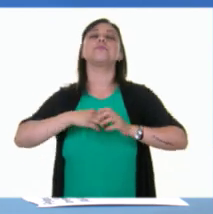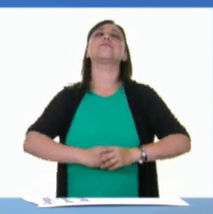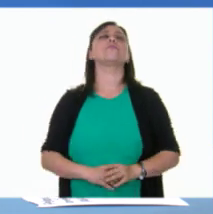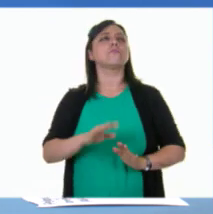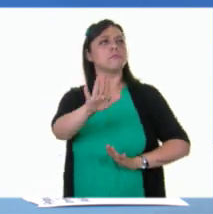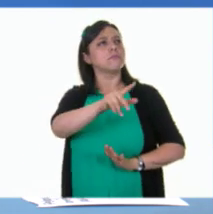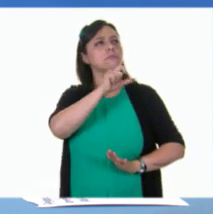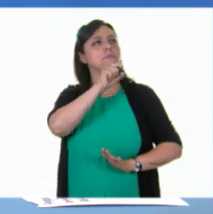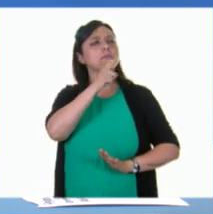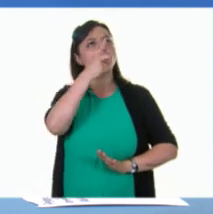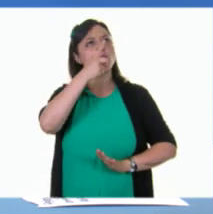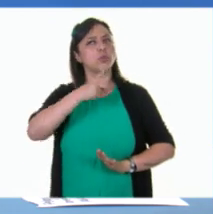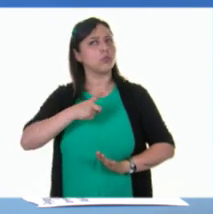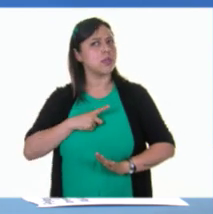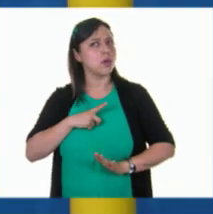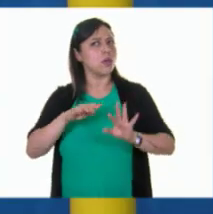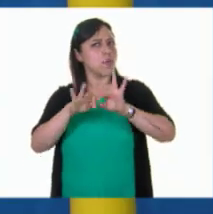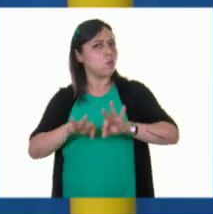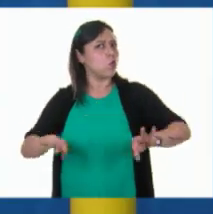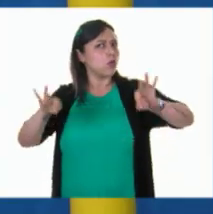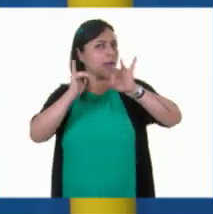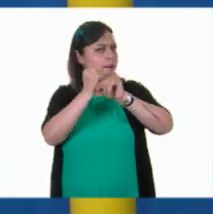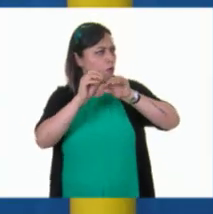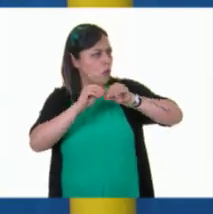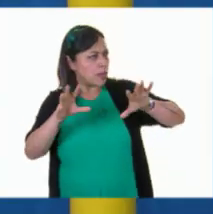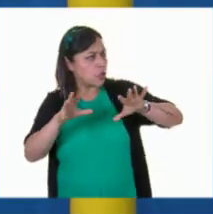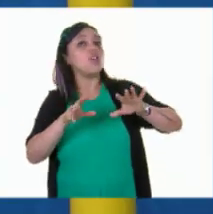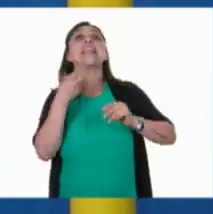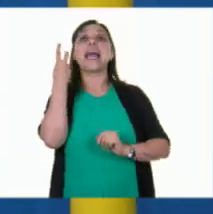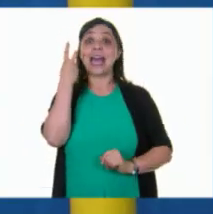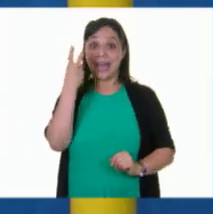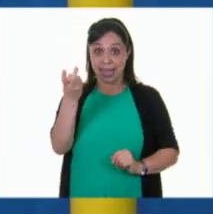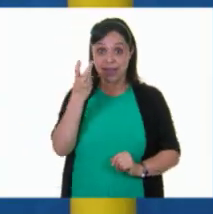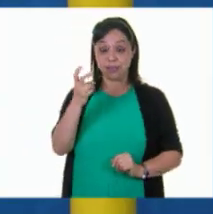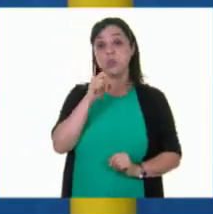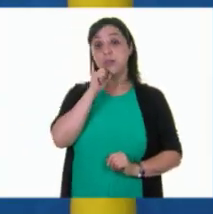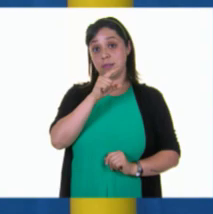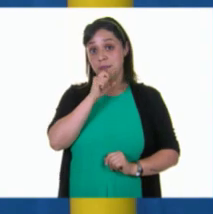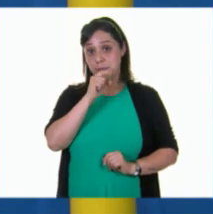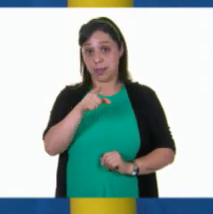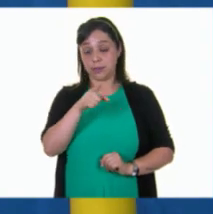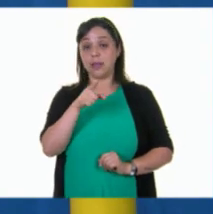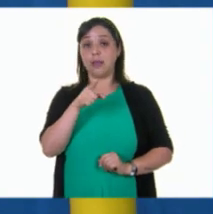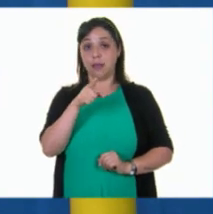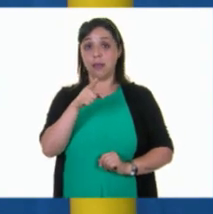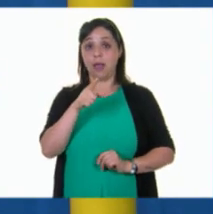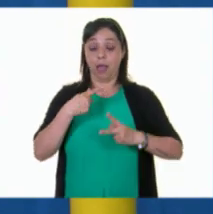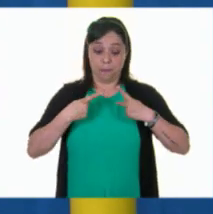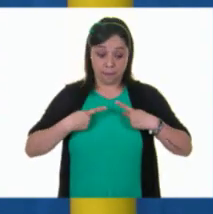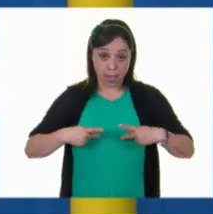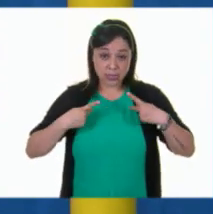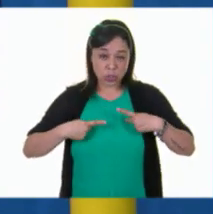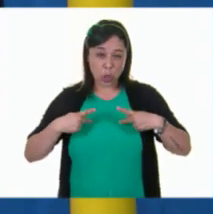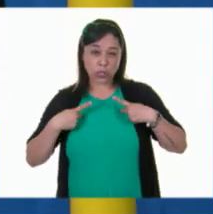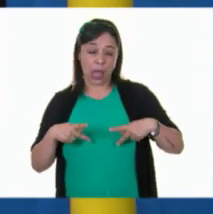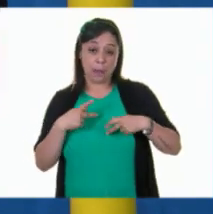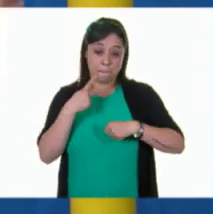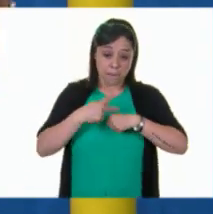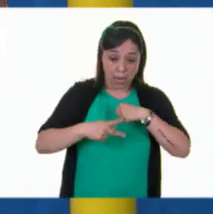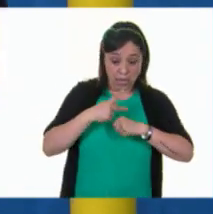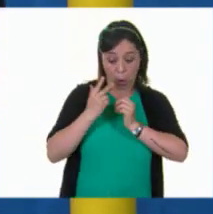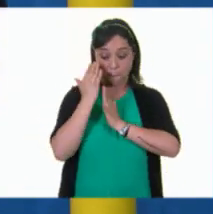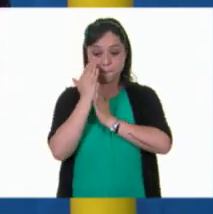la gente esté informada. Muy bien, efectivamente, Raulito. Otra condición que hace a la gente menos vulnerable